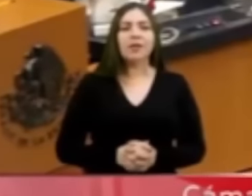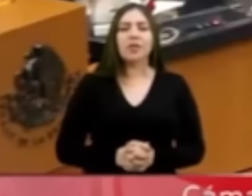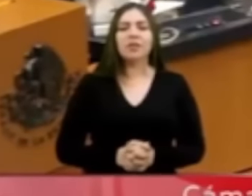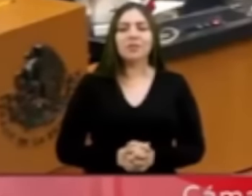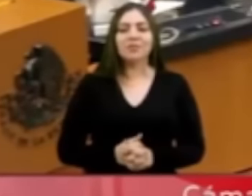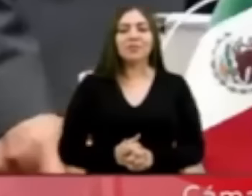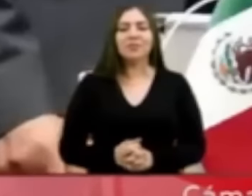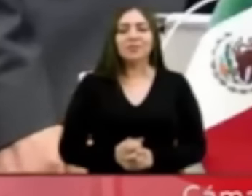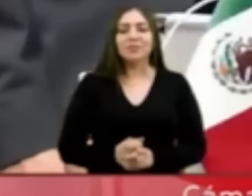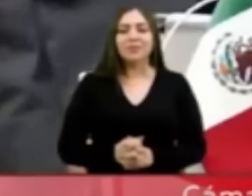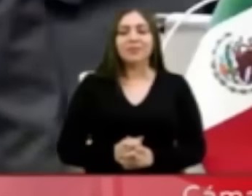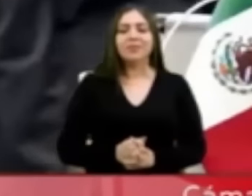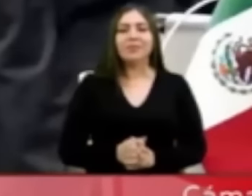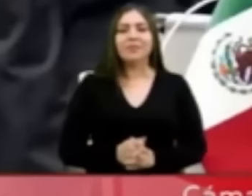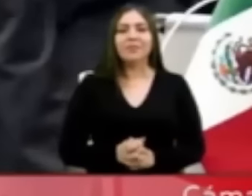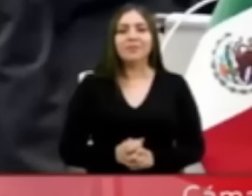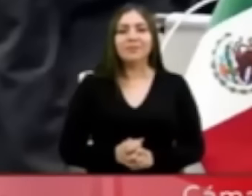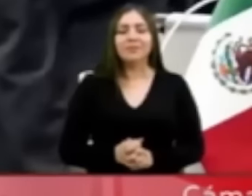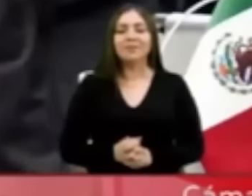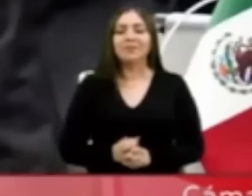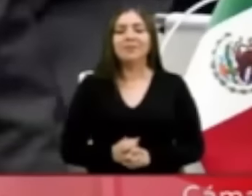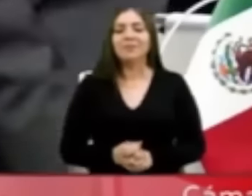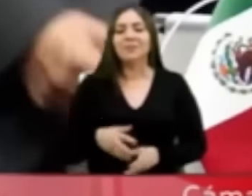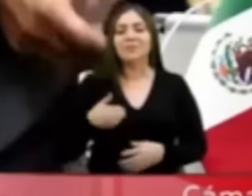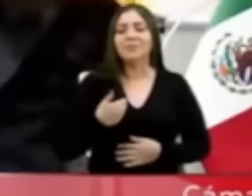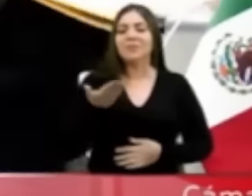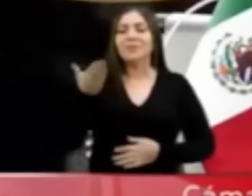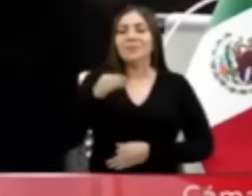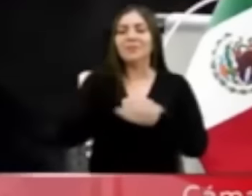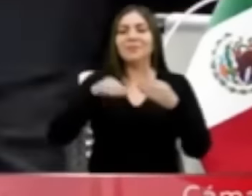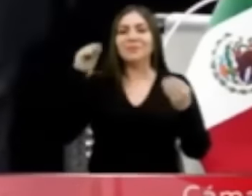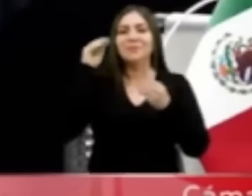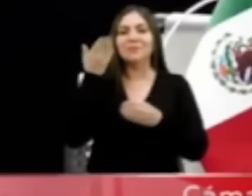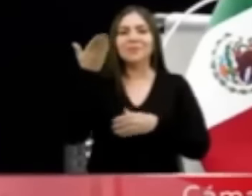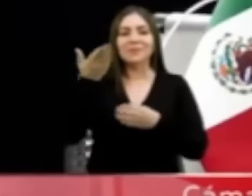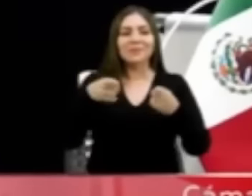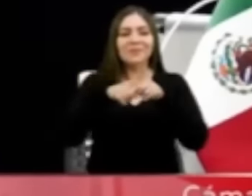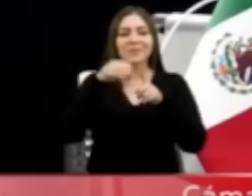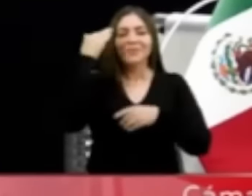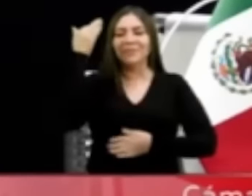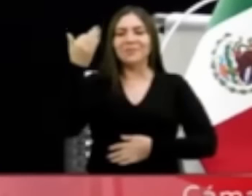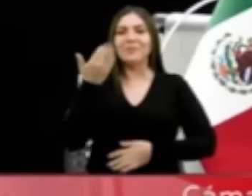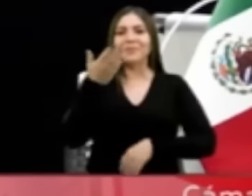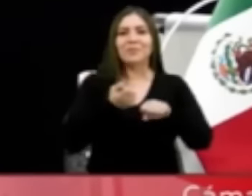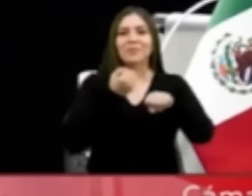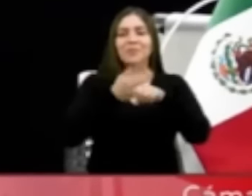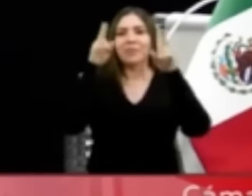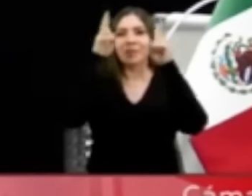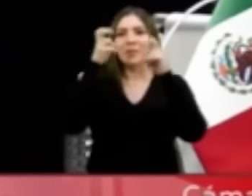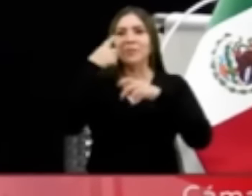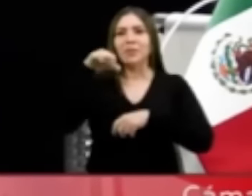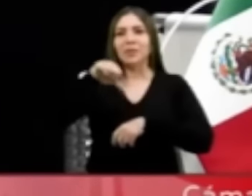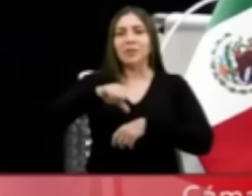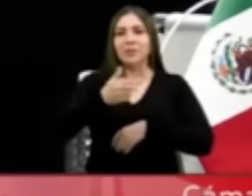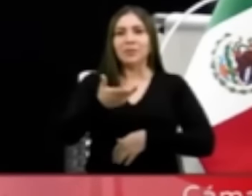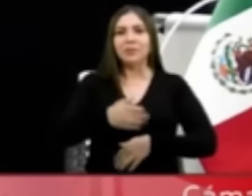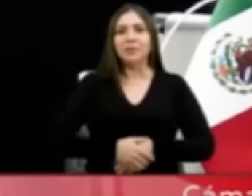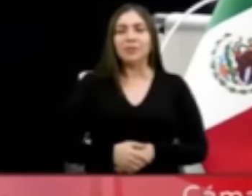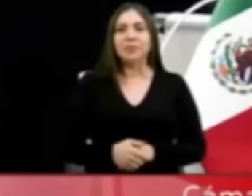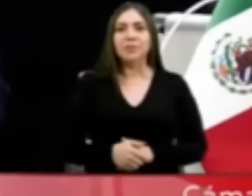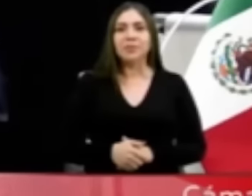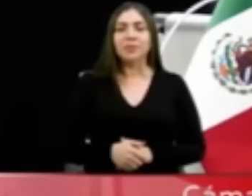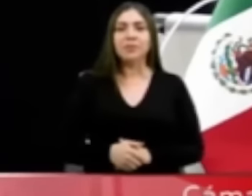y oradores se circunscriban al tiempo que tienen asignado. Continúe la secretaría con los asuntos de la agenda. ¿Con